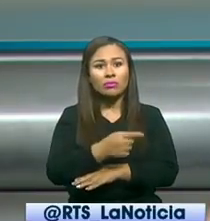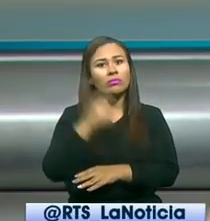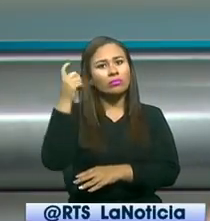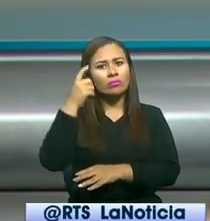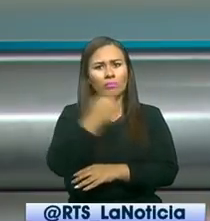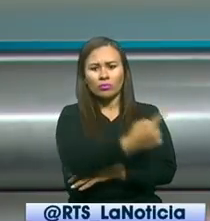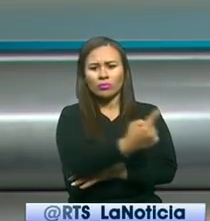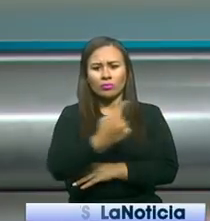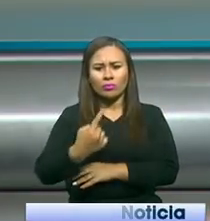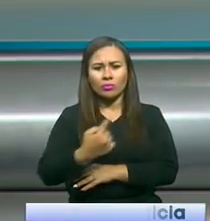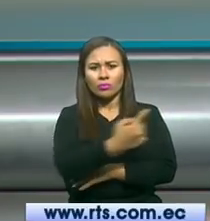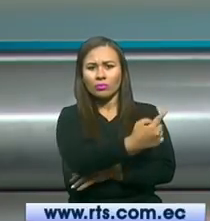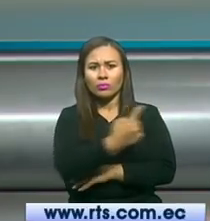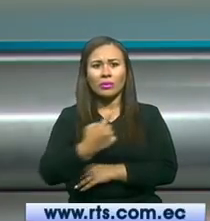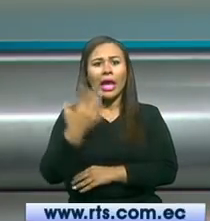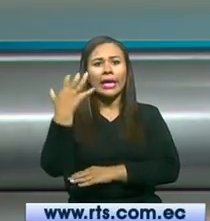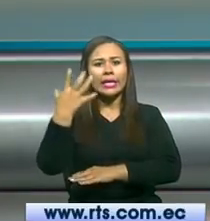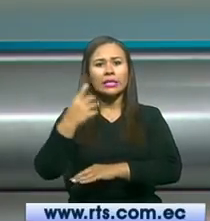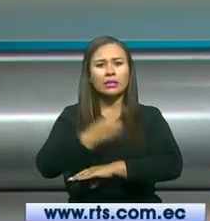presentación cada 15 días.